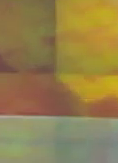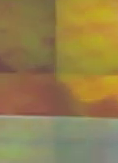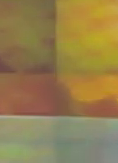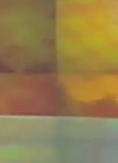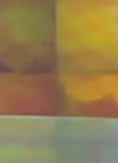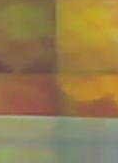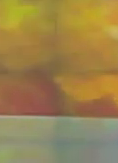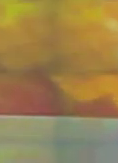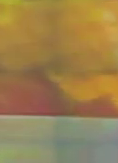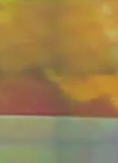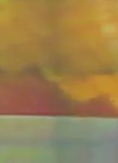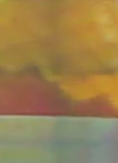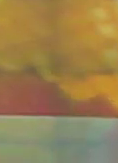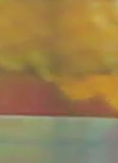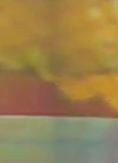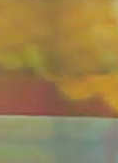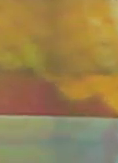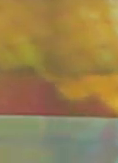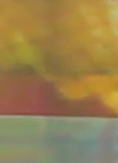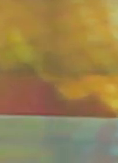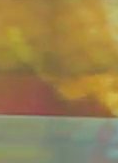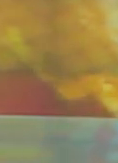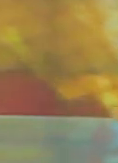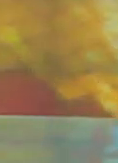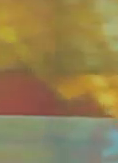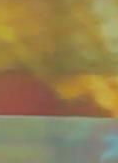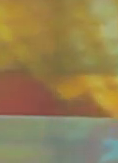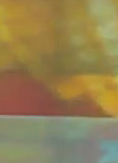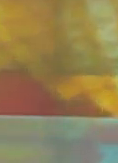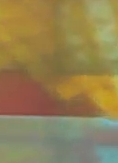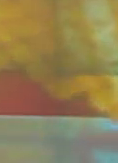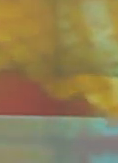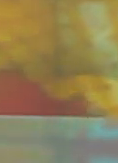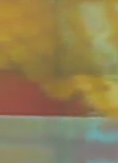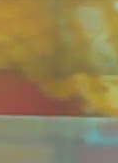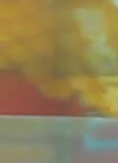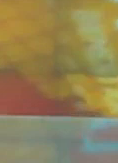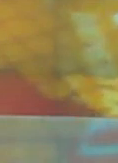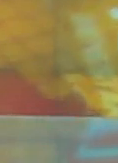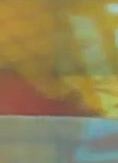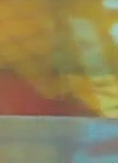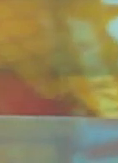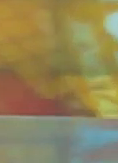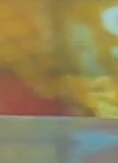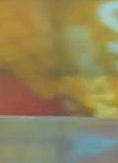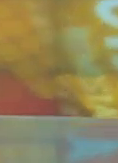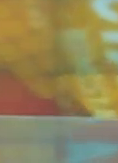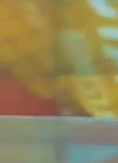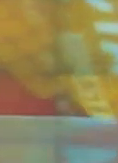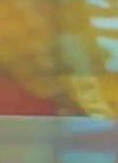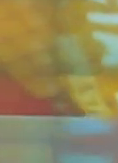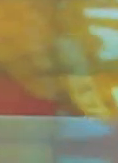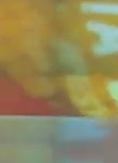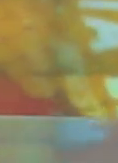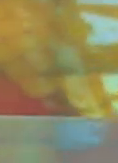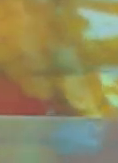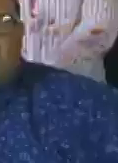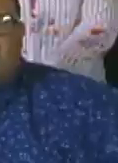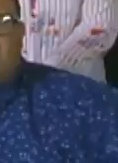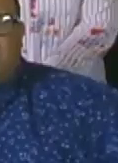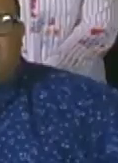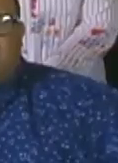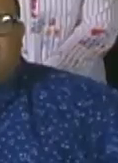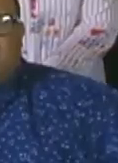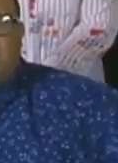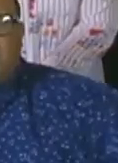Gracias por continuar con nosotros a esta hora nos vamos en vivo y directo al palacio Federal legislativo Allí se encuentra nuestra compañera Mariana mata Duarte adelante